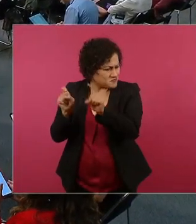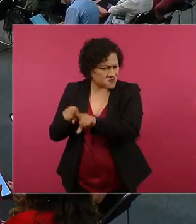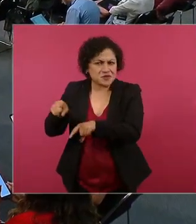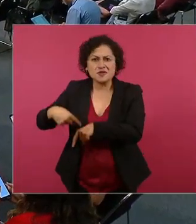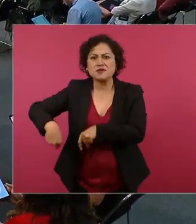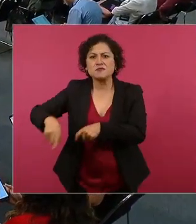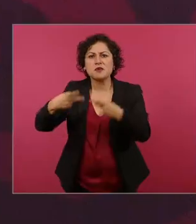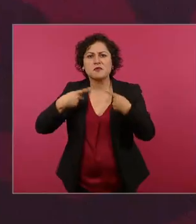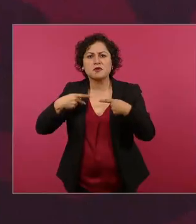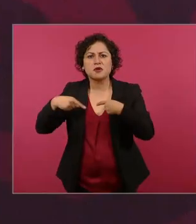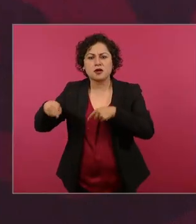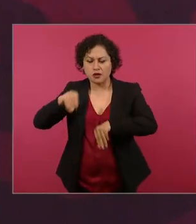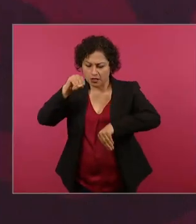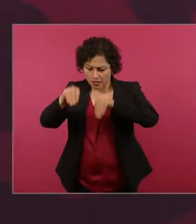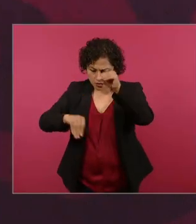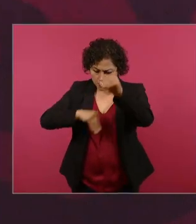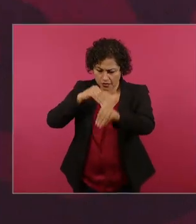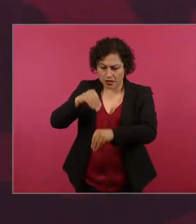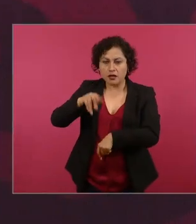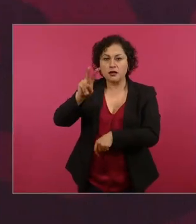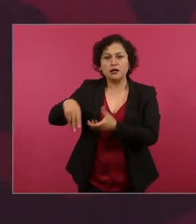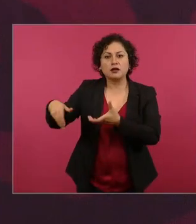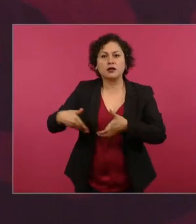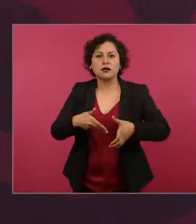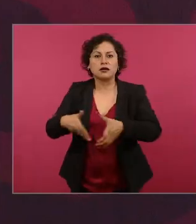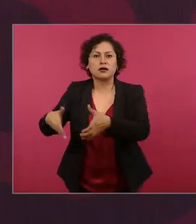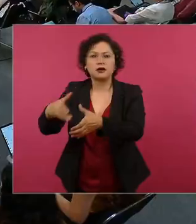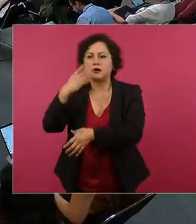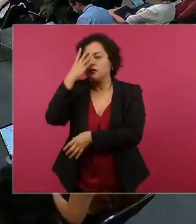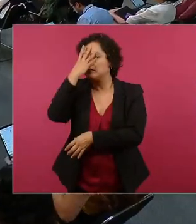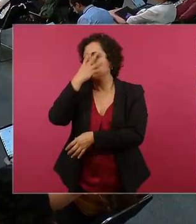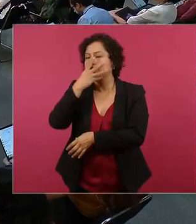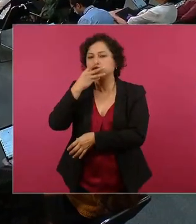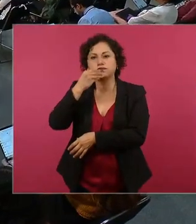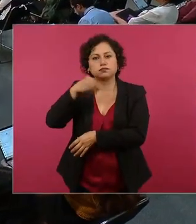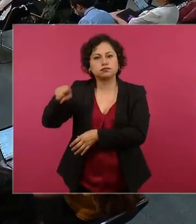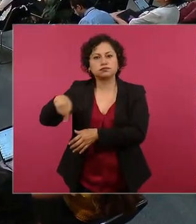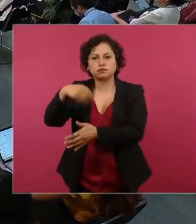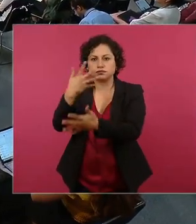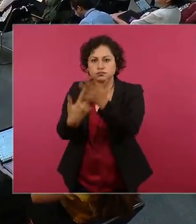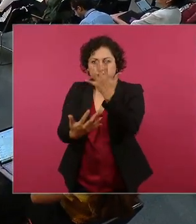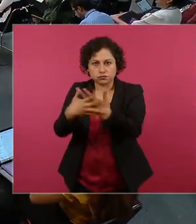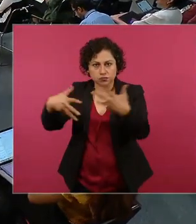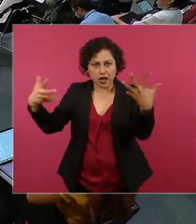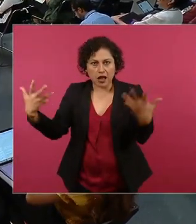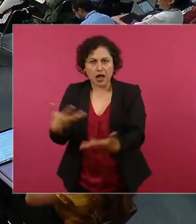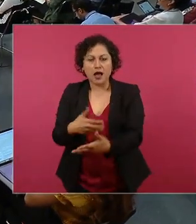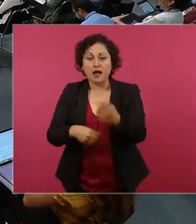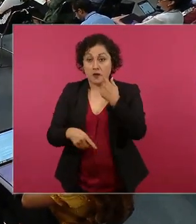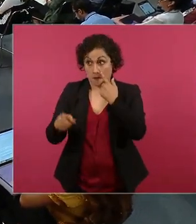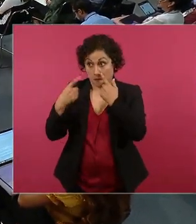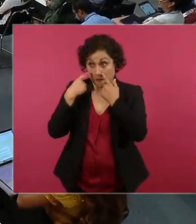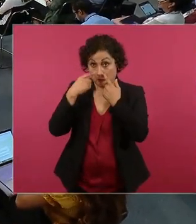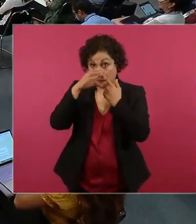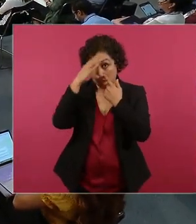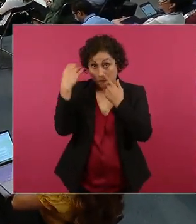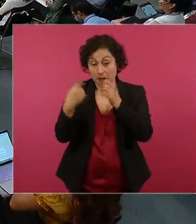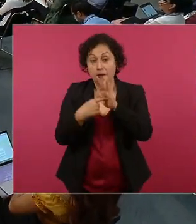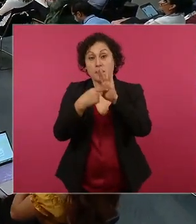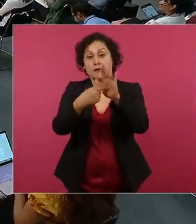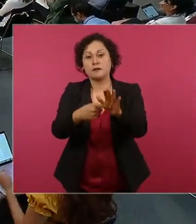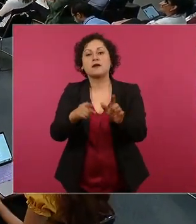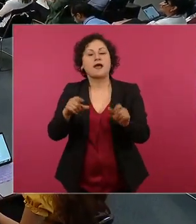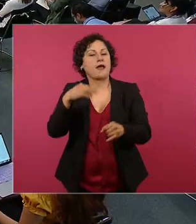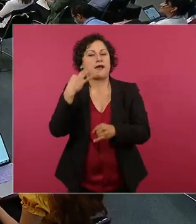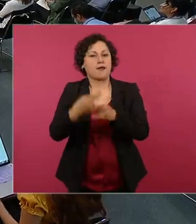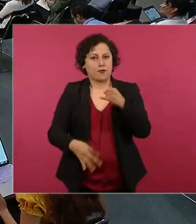caminos artesanales. ¿Tienes uno por ahí? Ya para cerrar. Para que vean, ¿saben cuántos caminos de